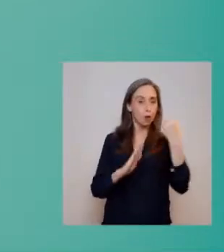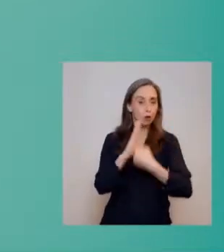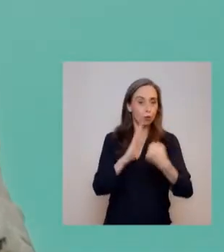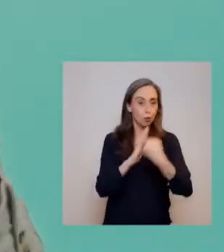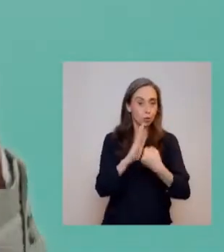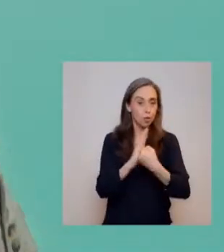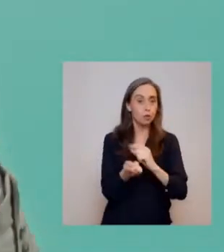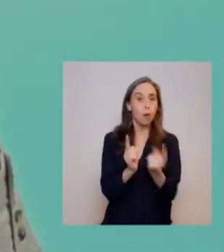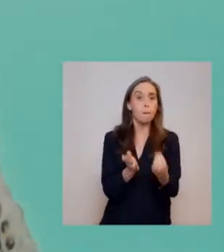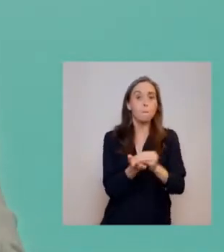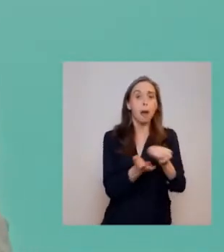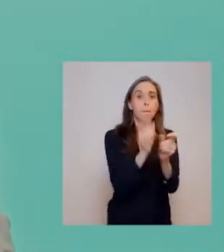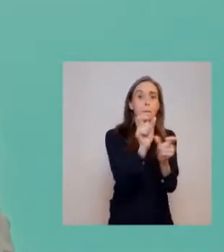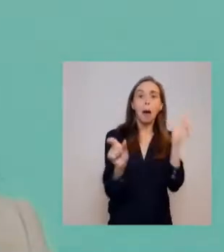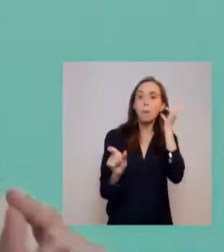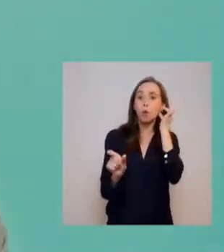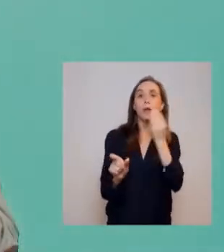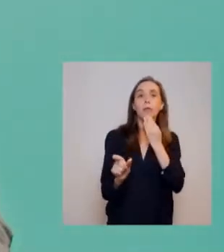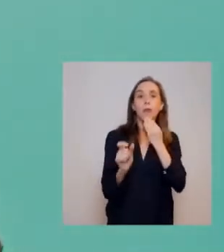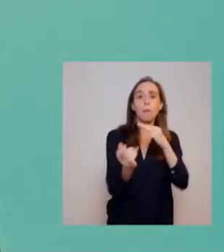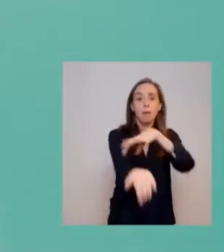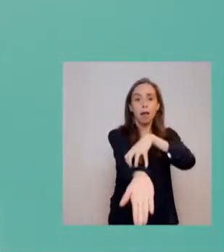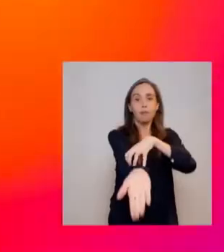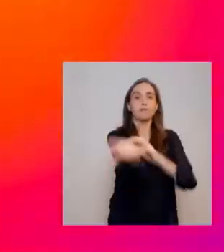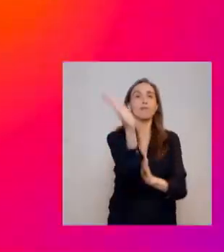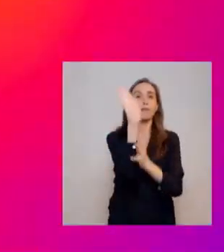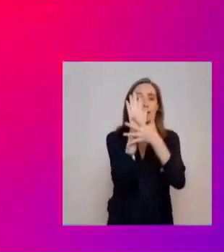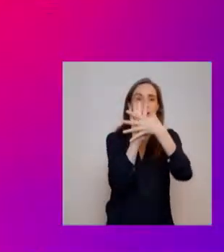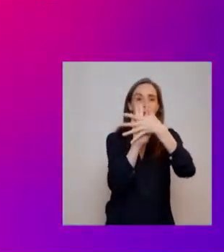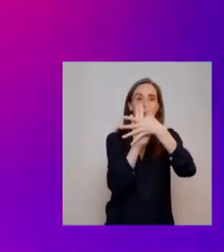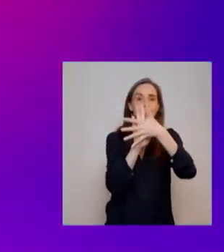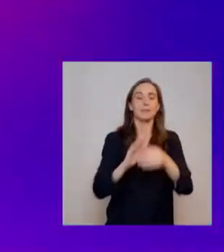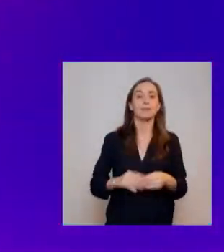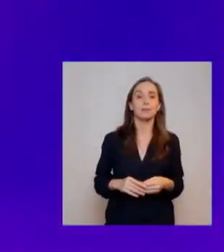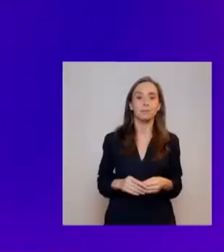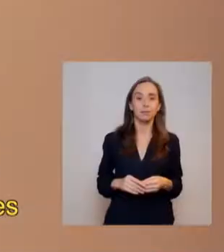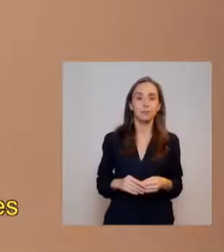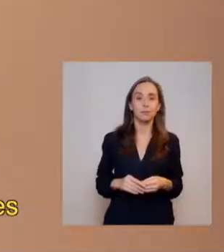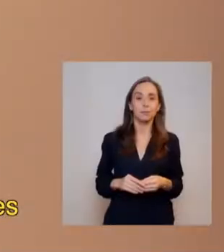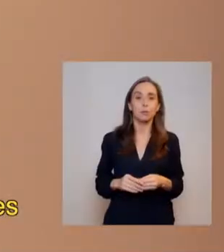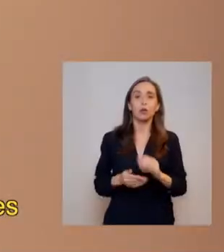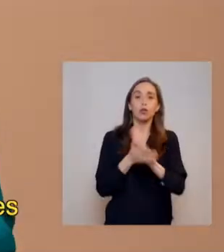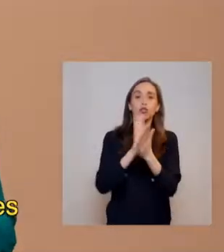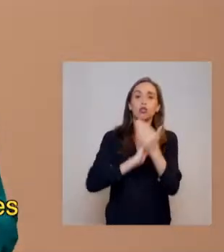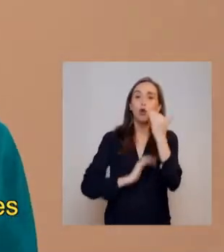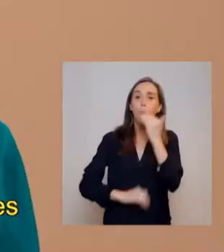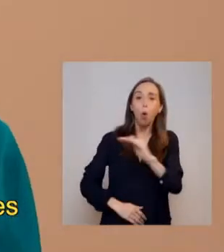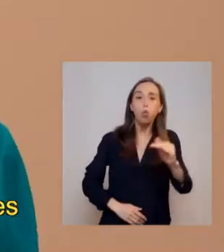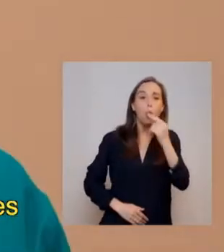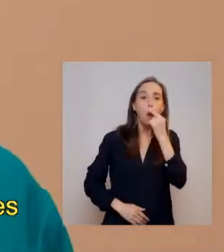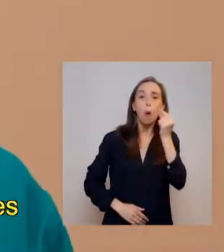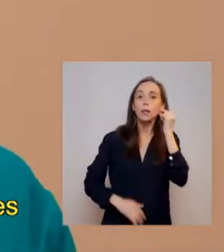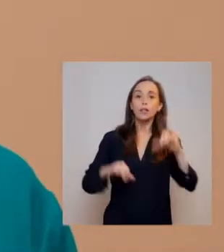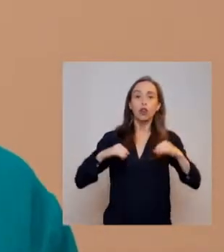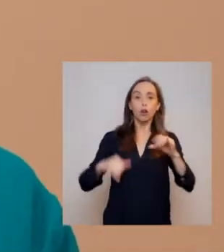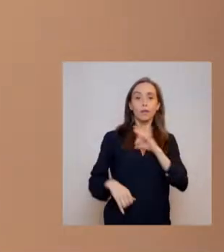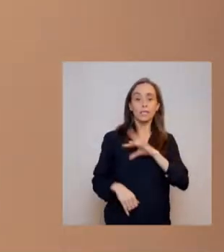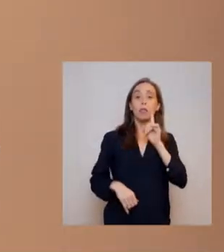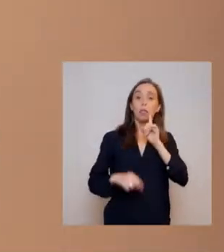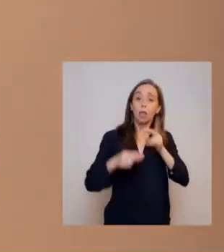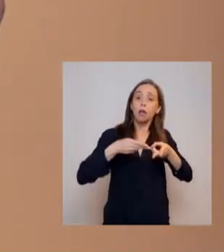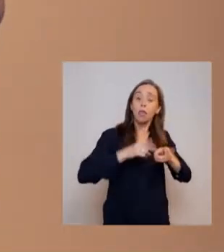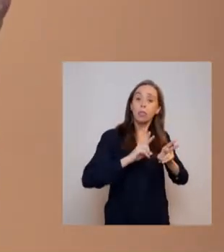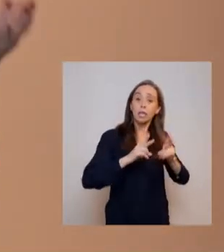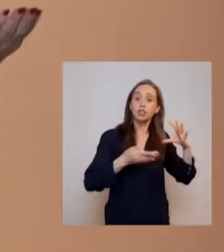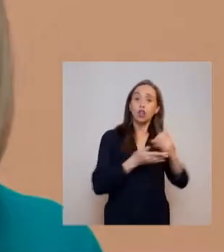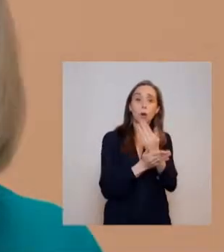seguir luchando porque seamos cada vez más también el héroe genial todos los niños niñas y adolescentes en chiles